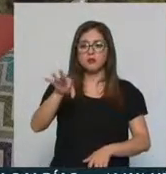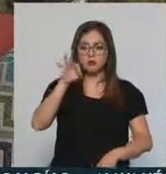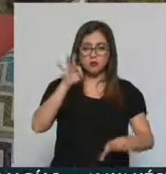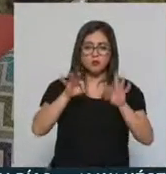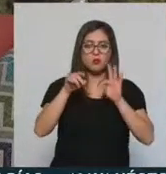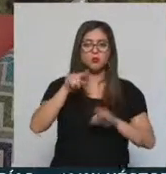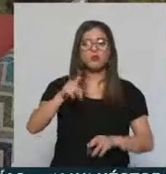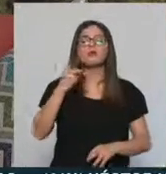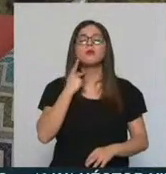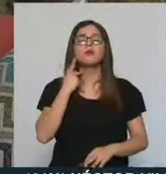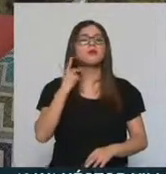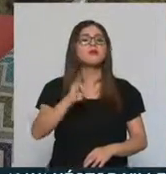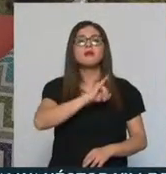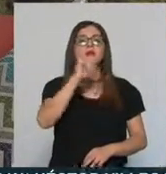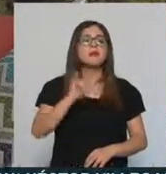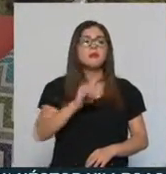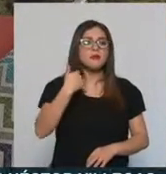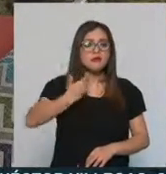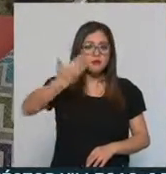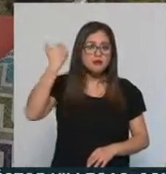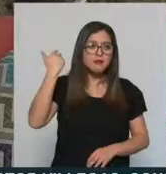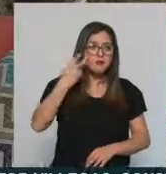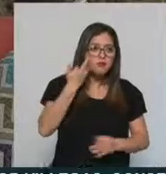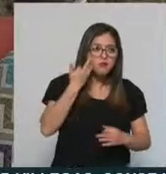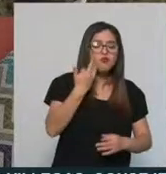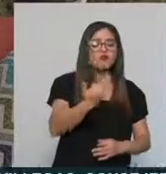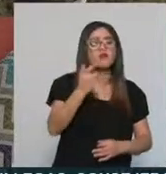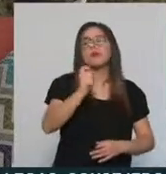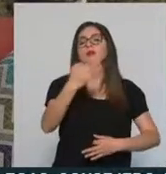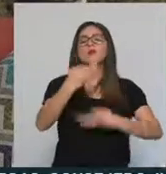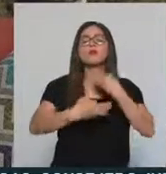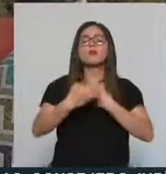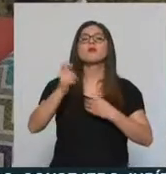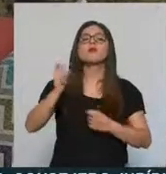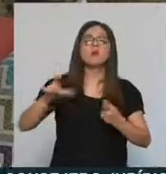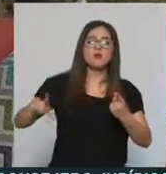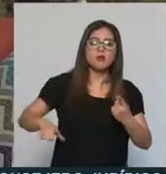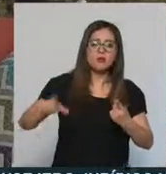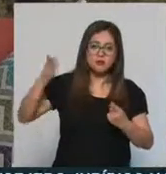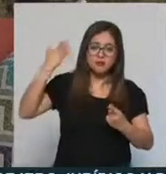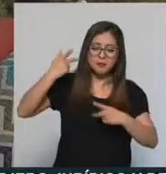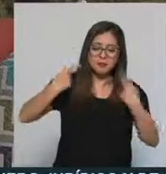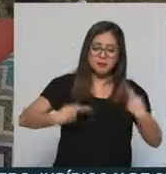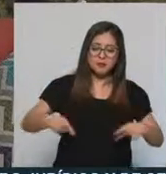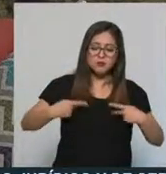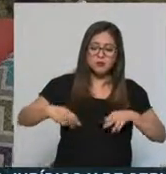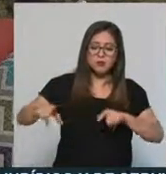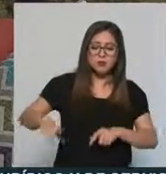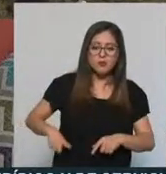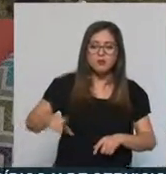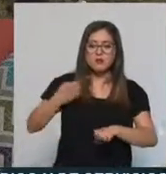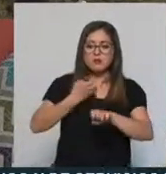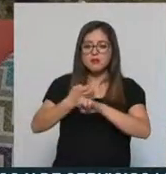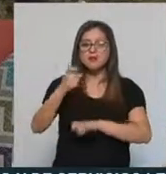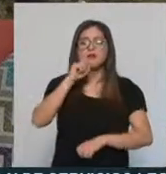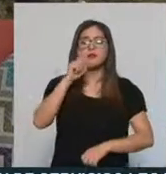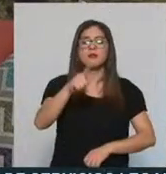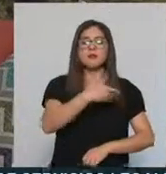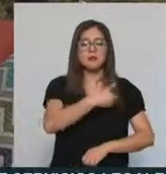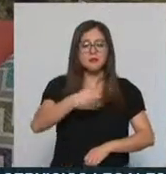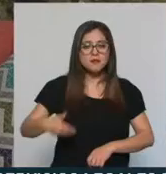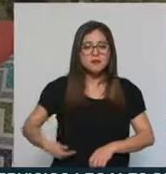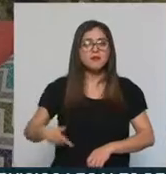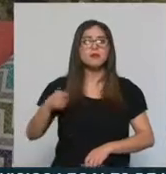antes habíamos visto que se enjuiciaran. Han llegado a las cortes gobernadores, expresidentes y altos funcionarios de